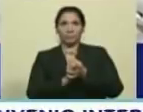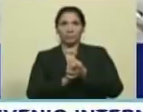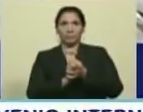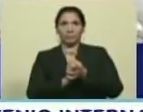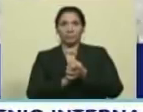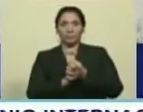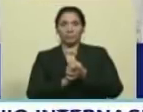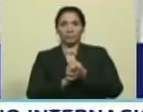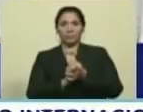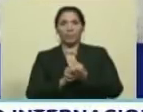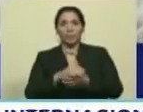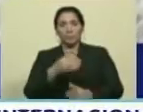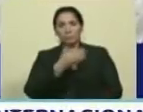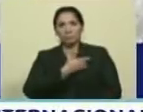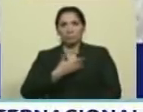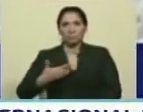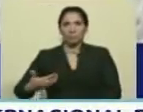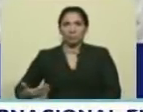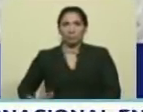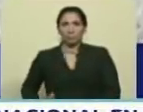compañero presidente